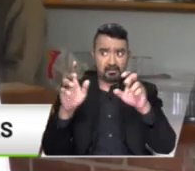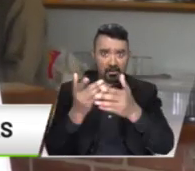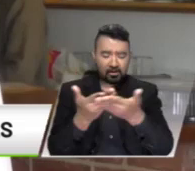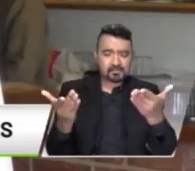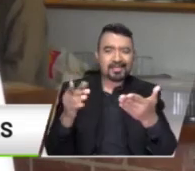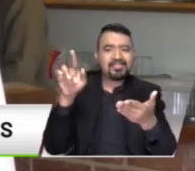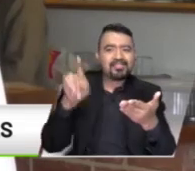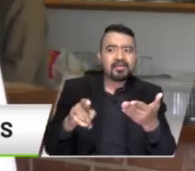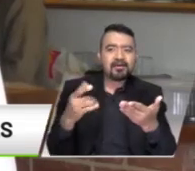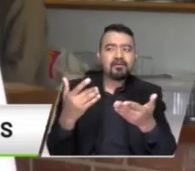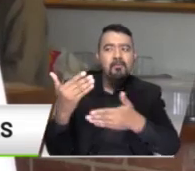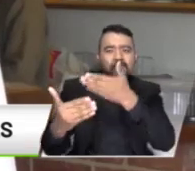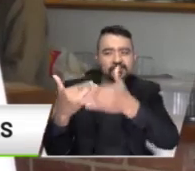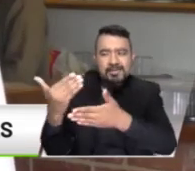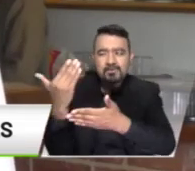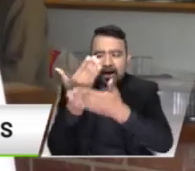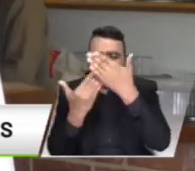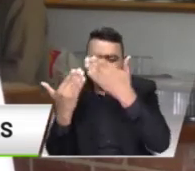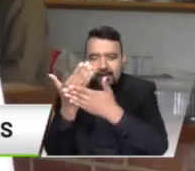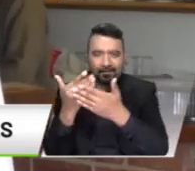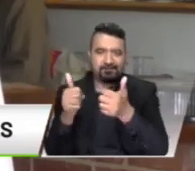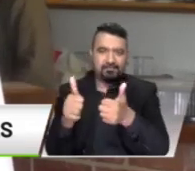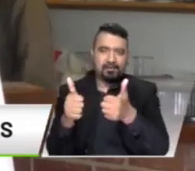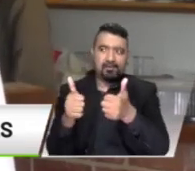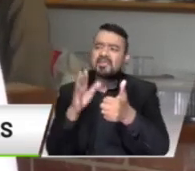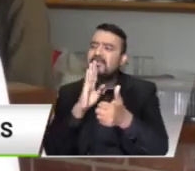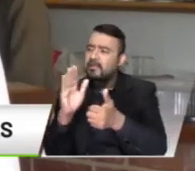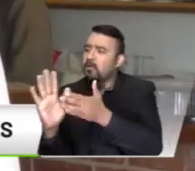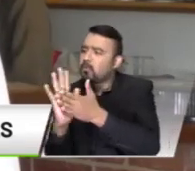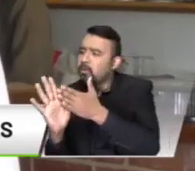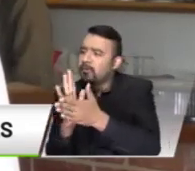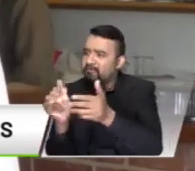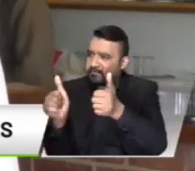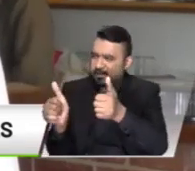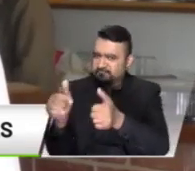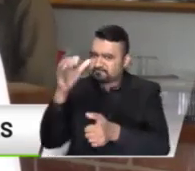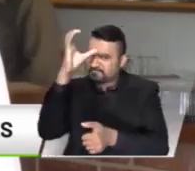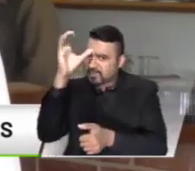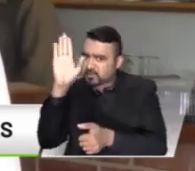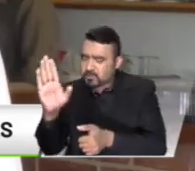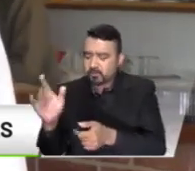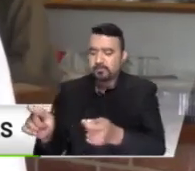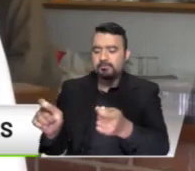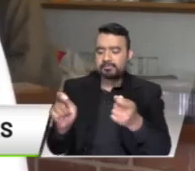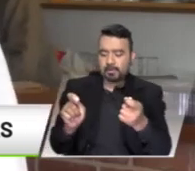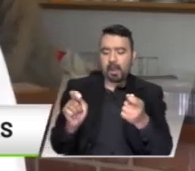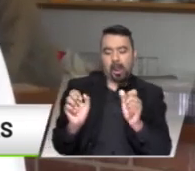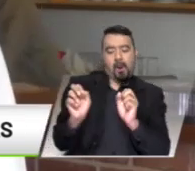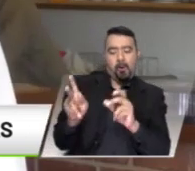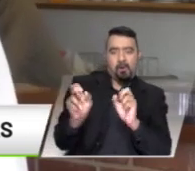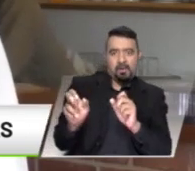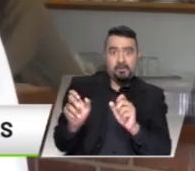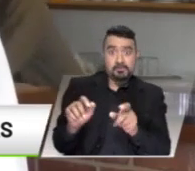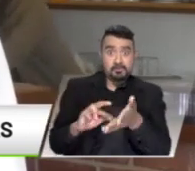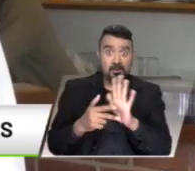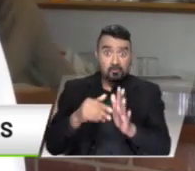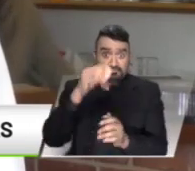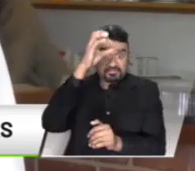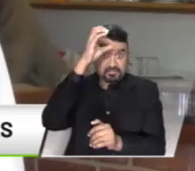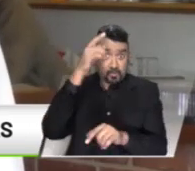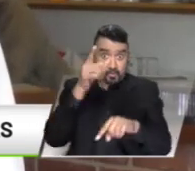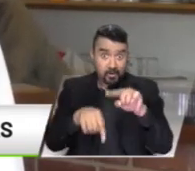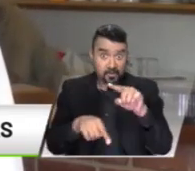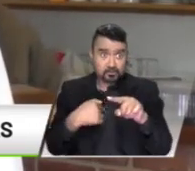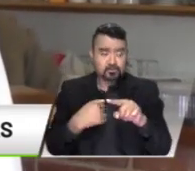por los estudios de viabilidad, los estudios técnicos y los estudios comerciales. Sin ser experto en el tema, no creo